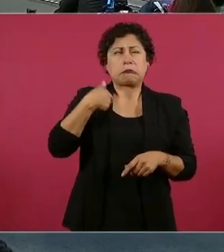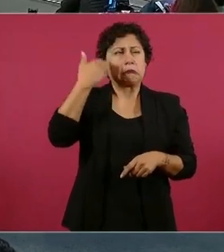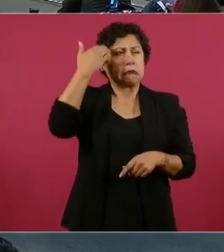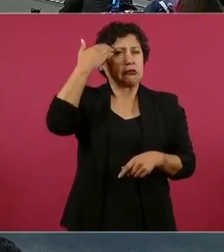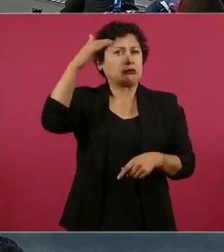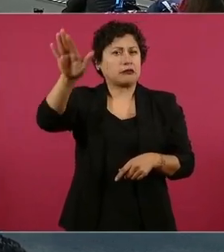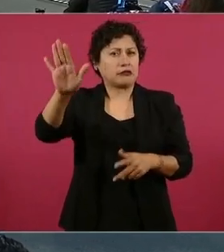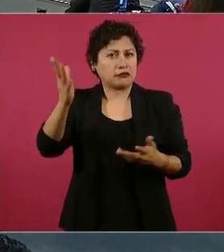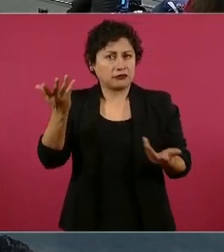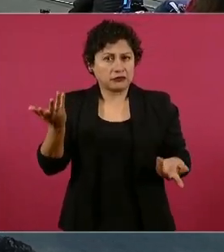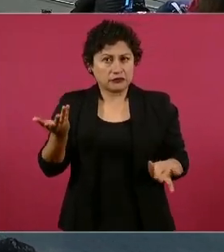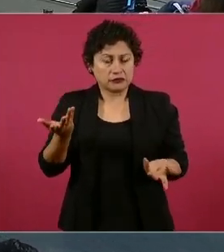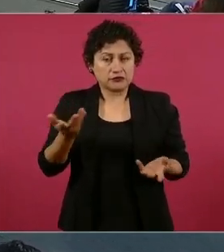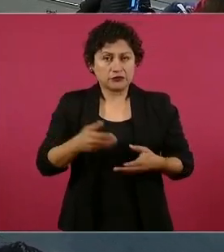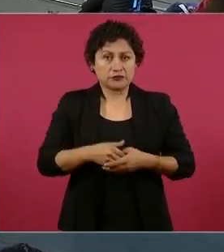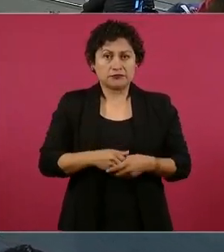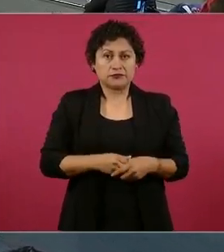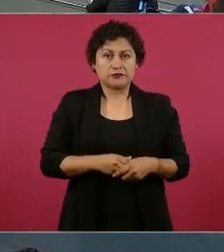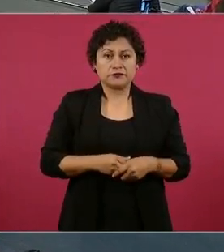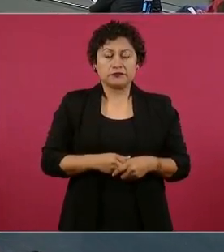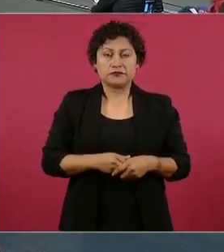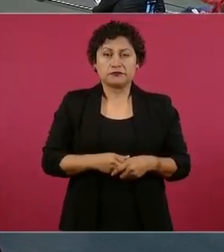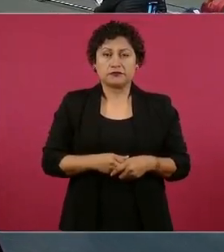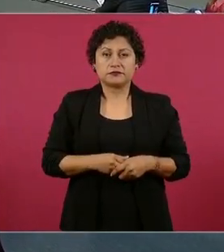O sea, que no